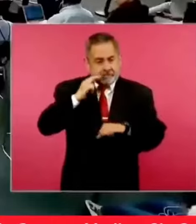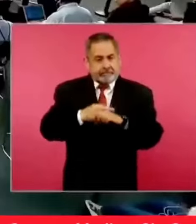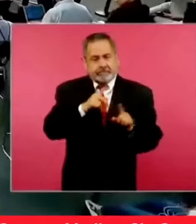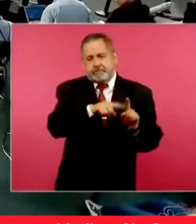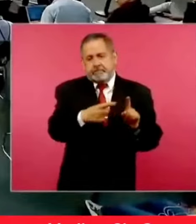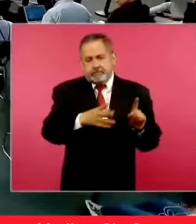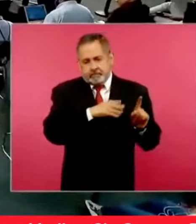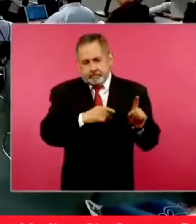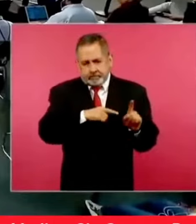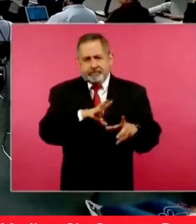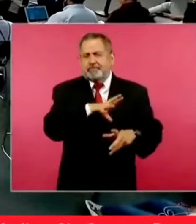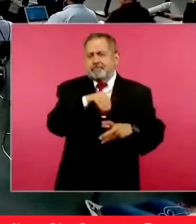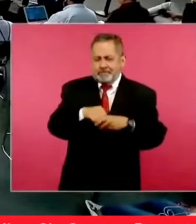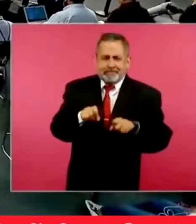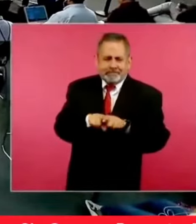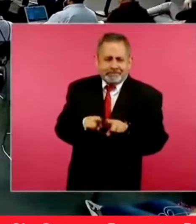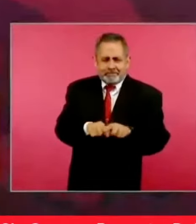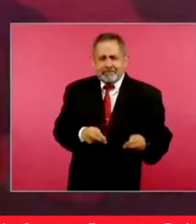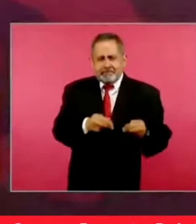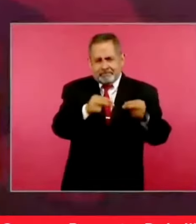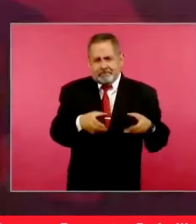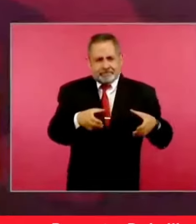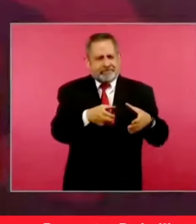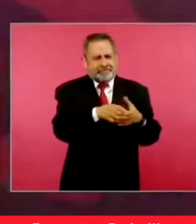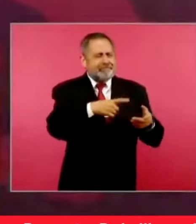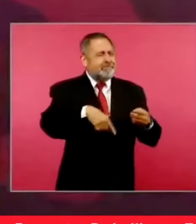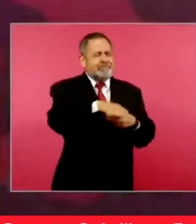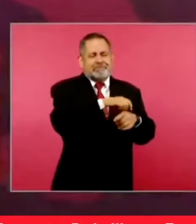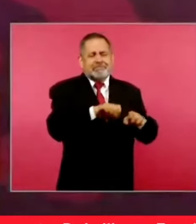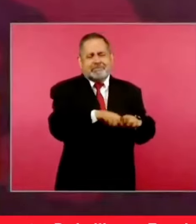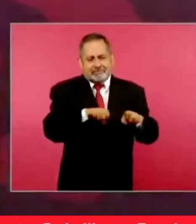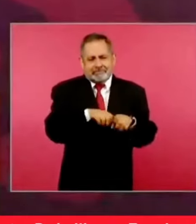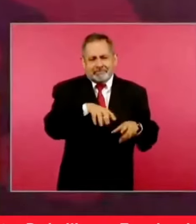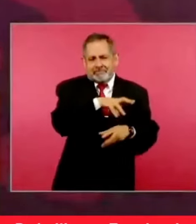también está metido, es parte del equipo,